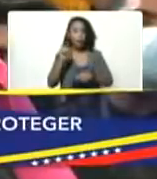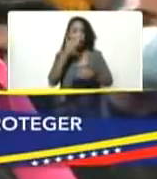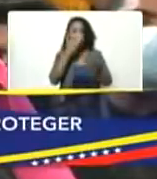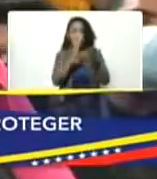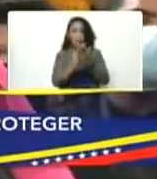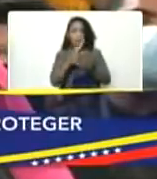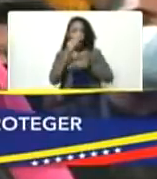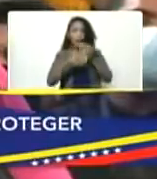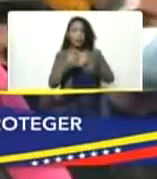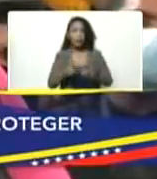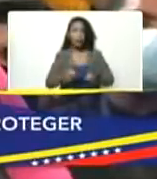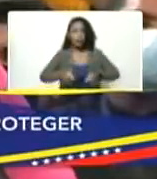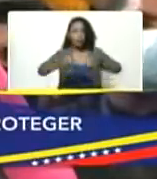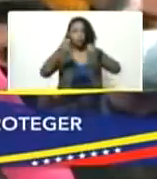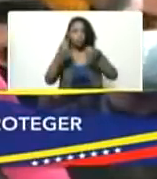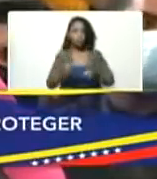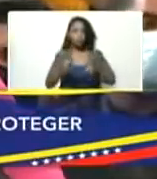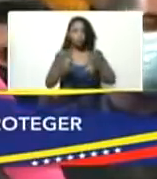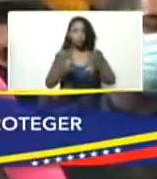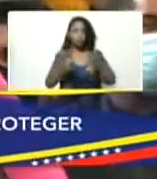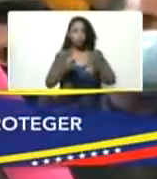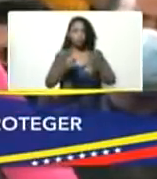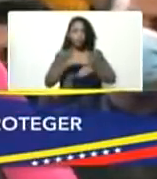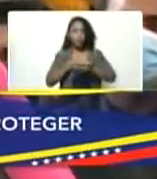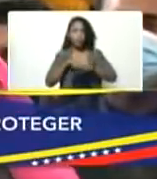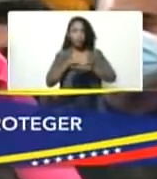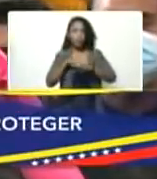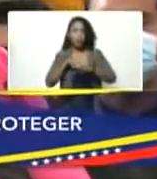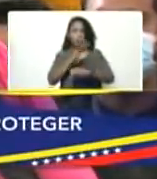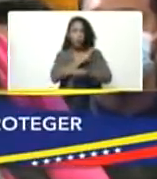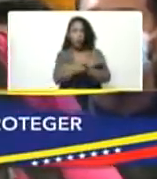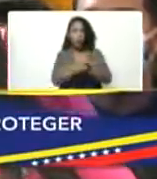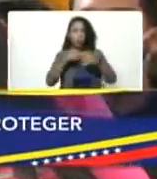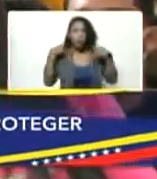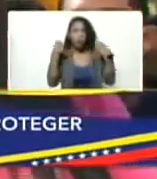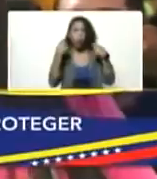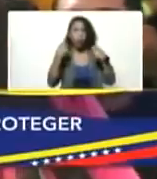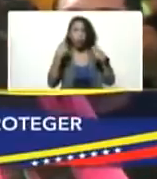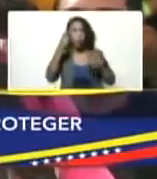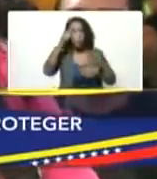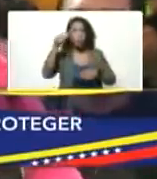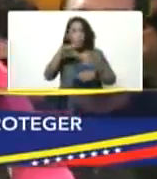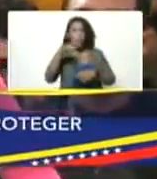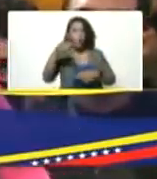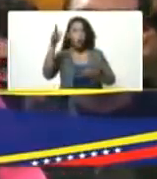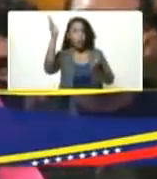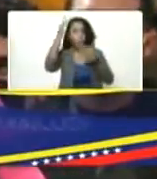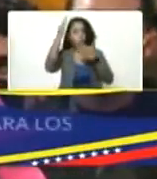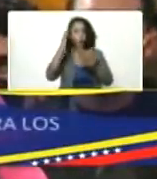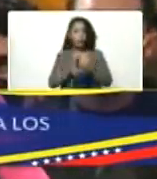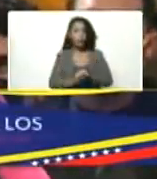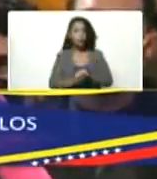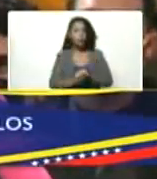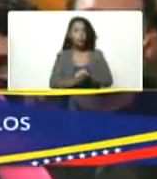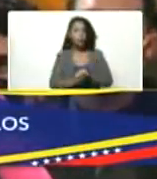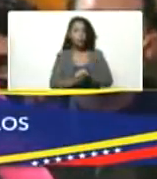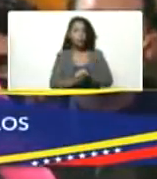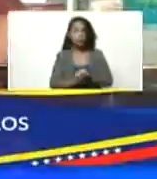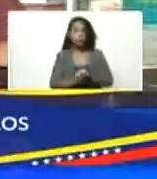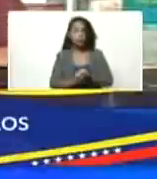que asumas las riendas del Ministerio del Poder Popular para los Pueblos Indígenas. Y le demos,